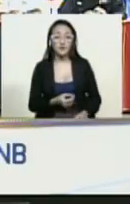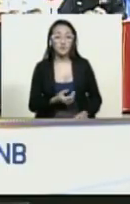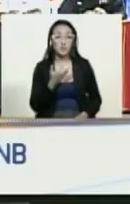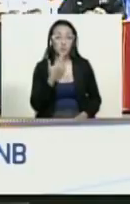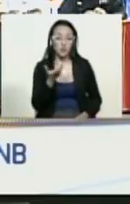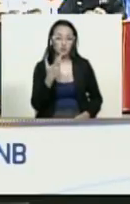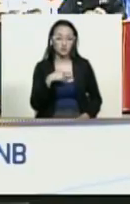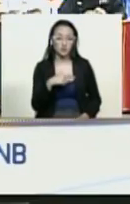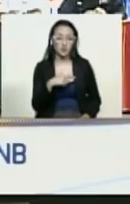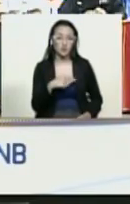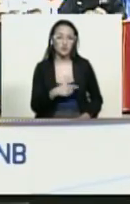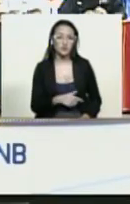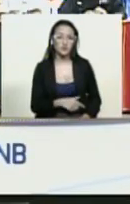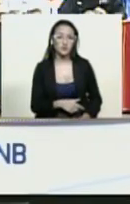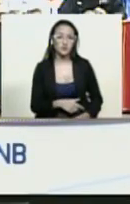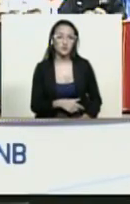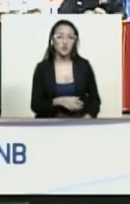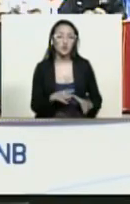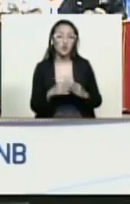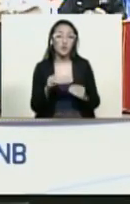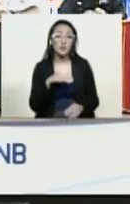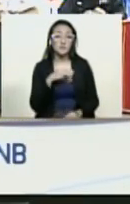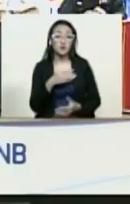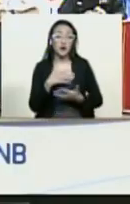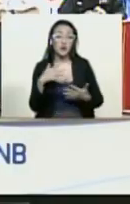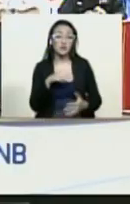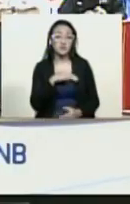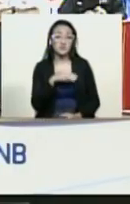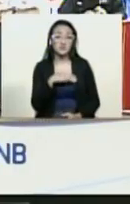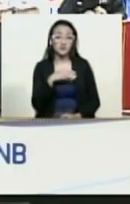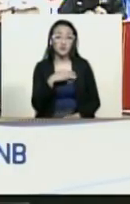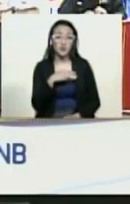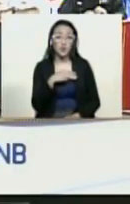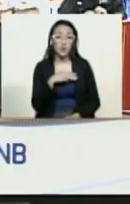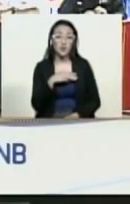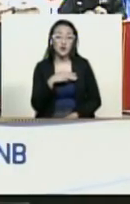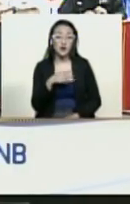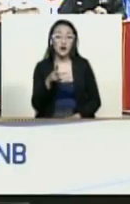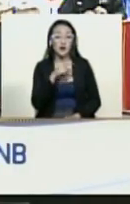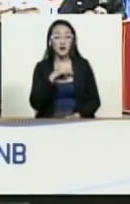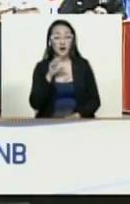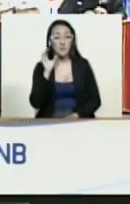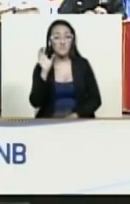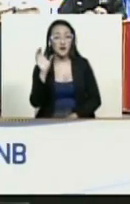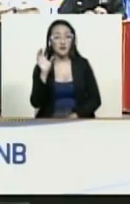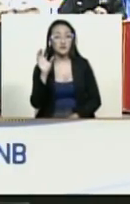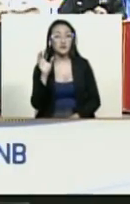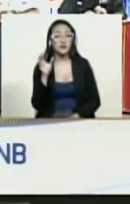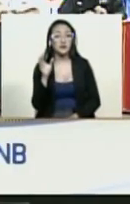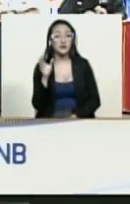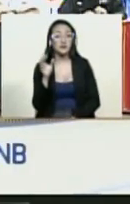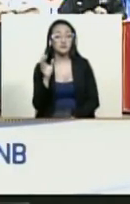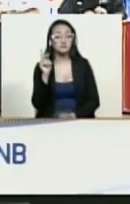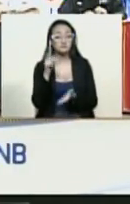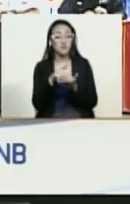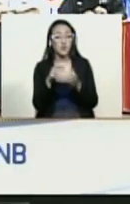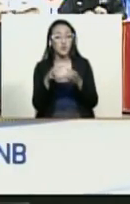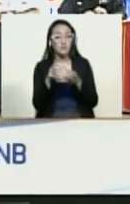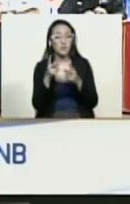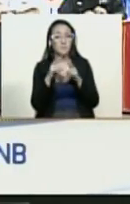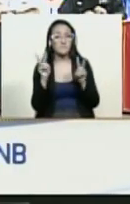compañera vicepresidenta, todas las misiones y grandes misiones, con el carnet de la patria, vamos a los cuadrantes de